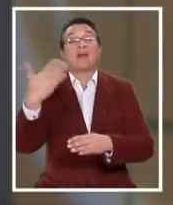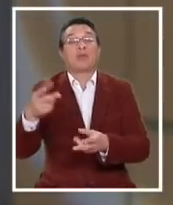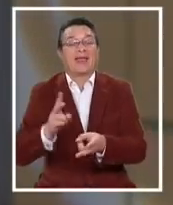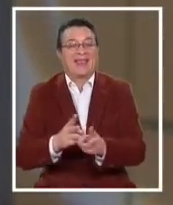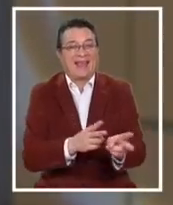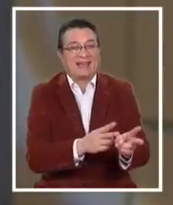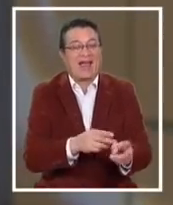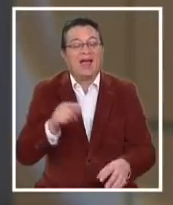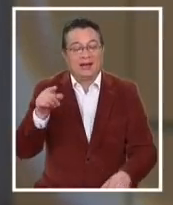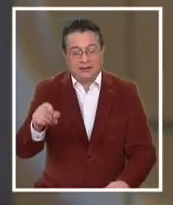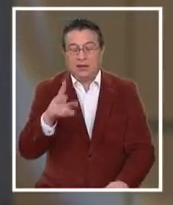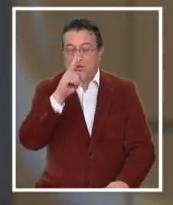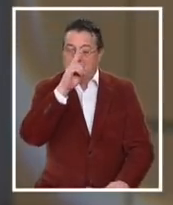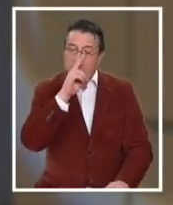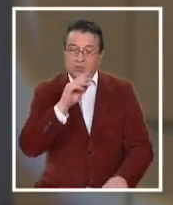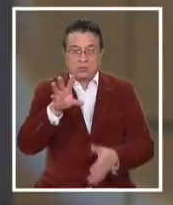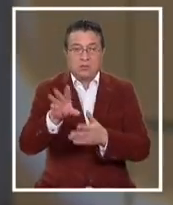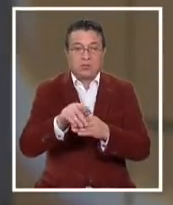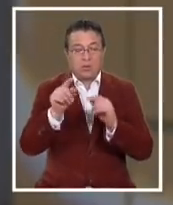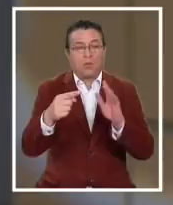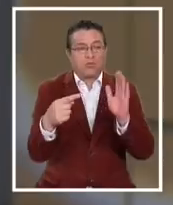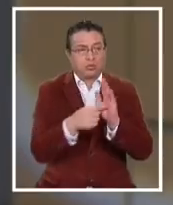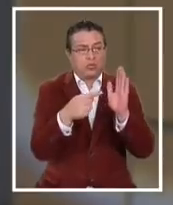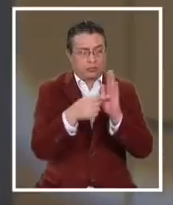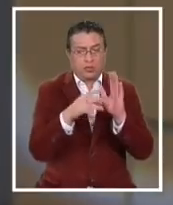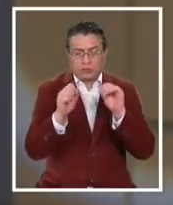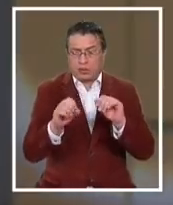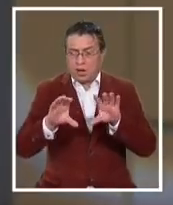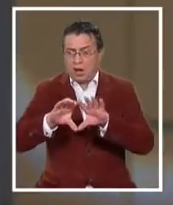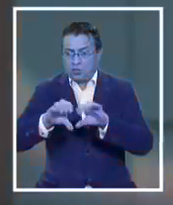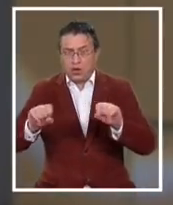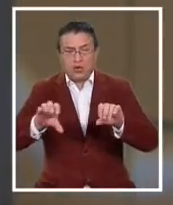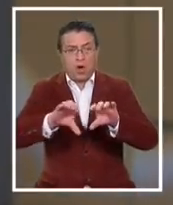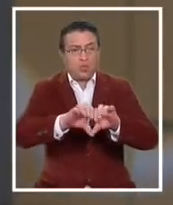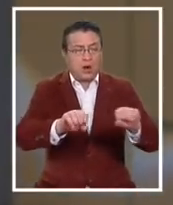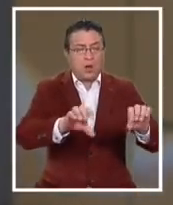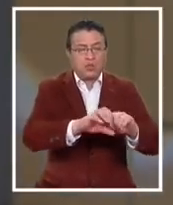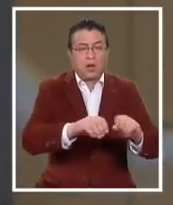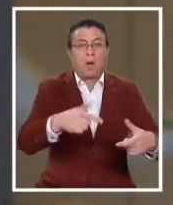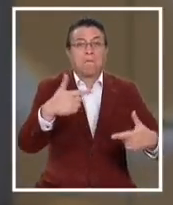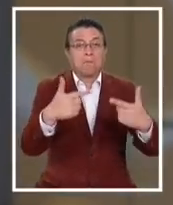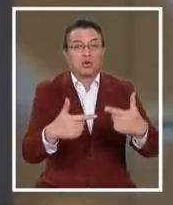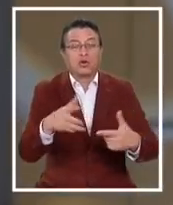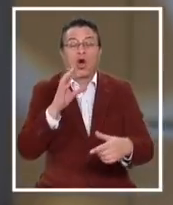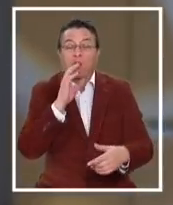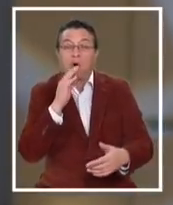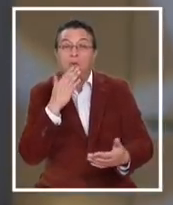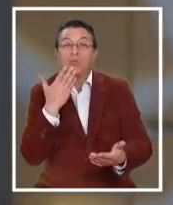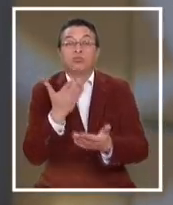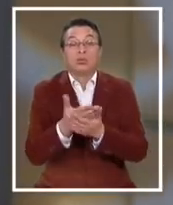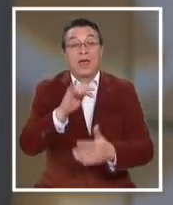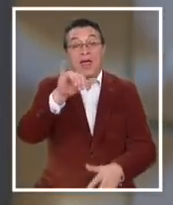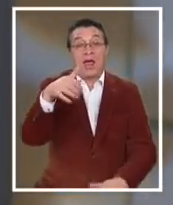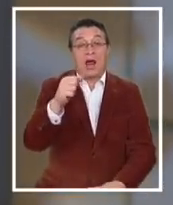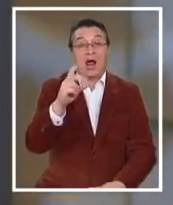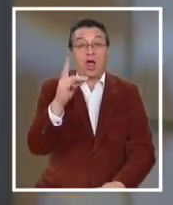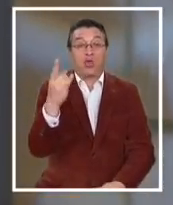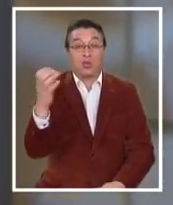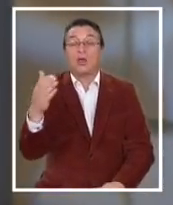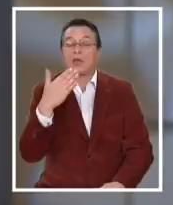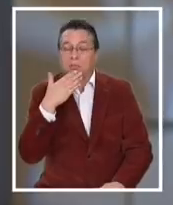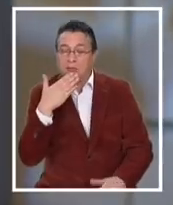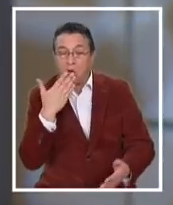parece interesante y creo que son puntos en donde se pueden encontrar espacios de convergencia políticamente, o lo planteaba también Daniel Jaue desde otra